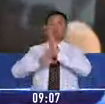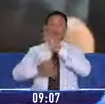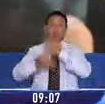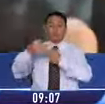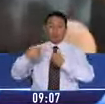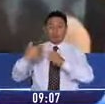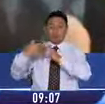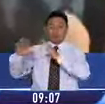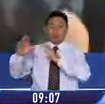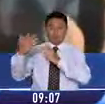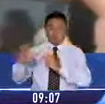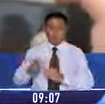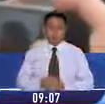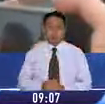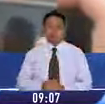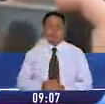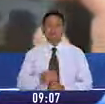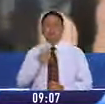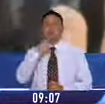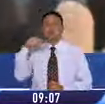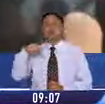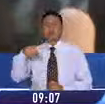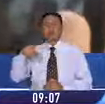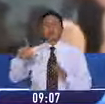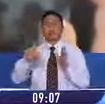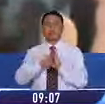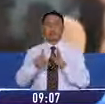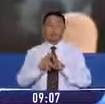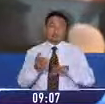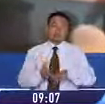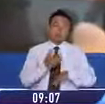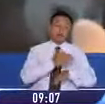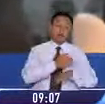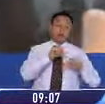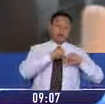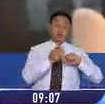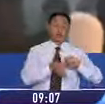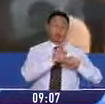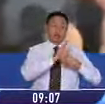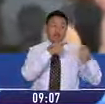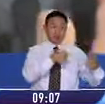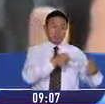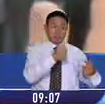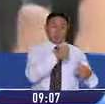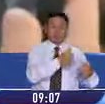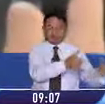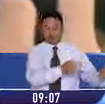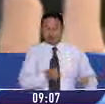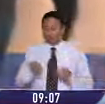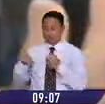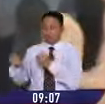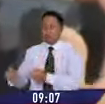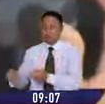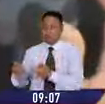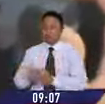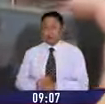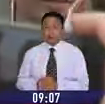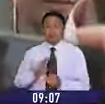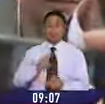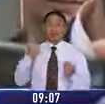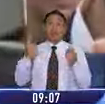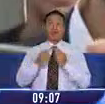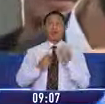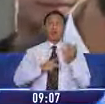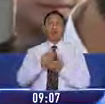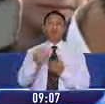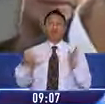decreto donde se replica la ley que había sido enviada la semana pasada a la Asamblea Nacional. Es una reforma